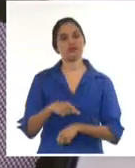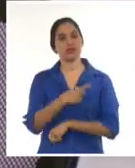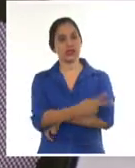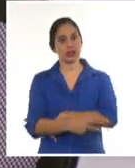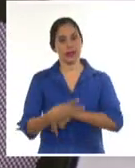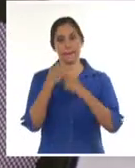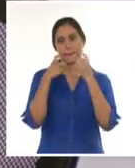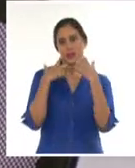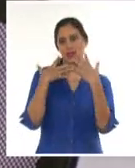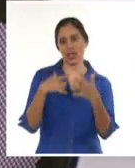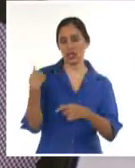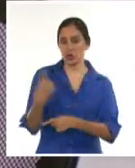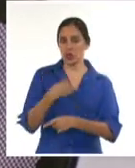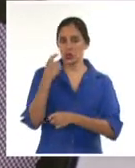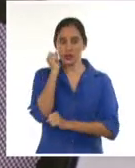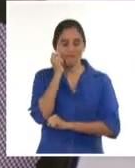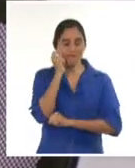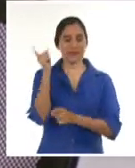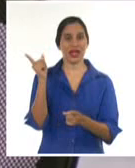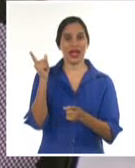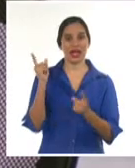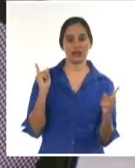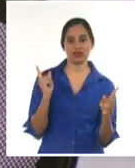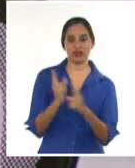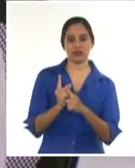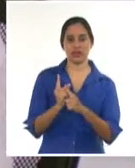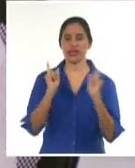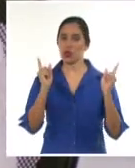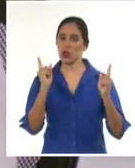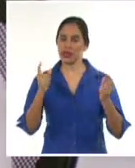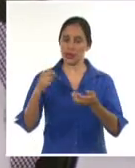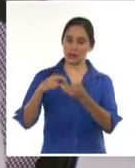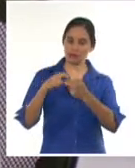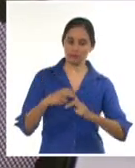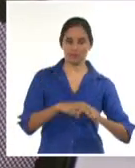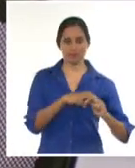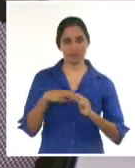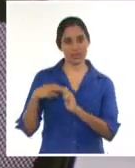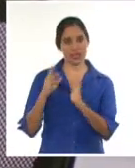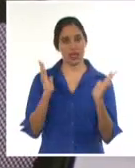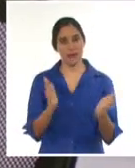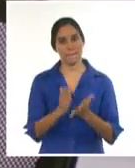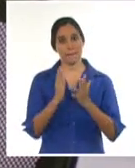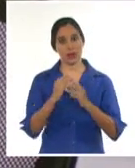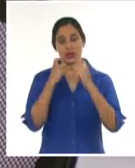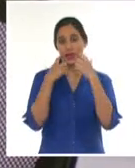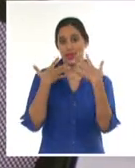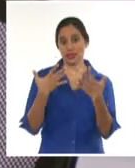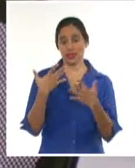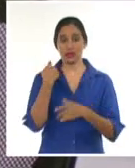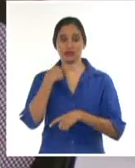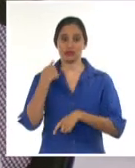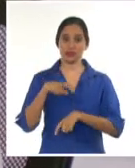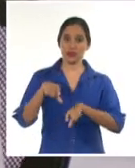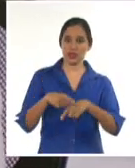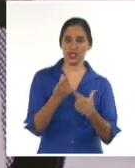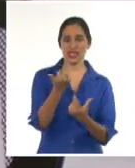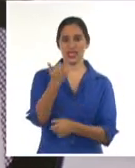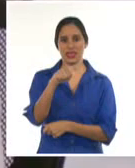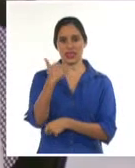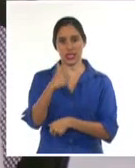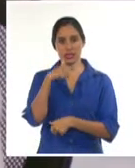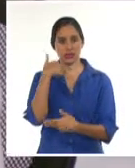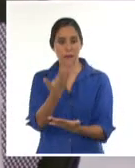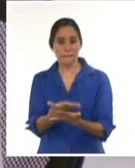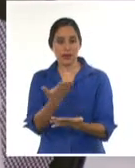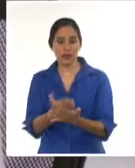de reunirnos en esta ceremonia oficial para conmemorar juntos el 10º aniversario de la proclama de América Latina y el